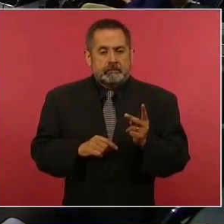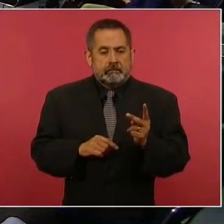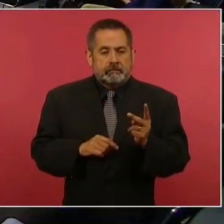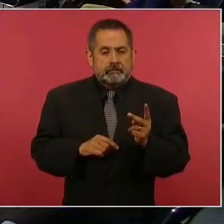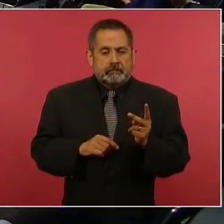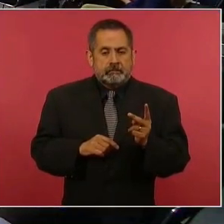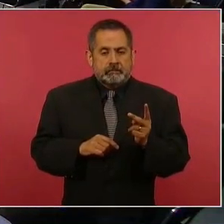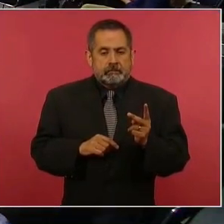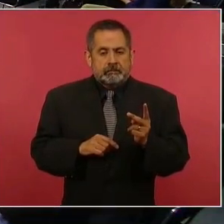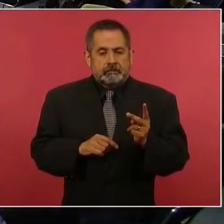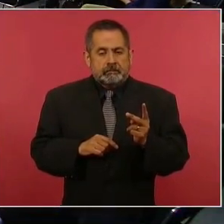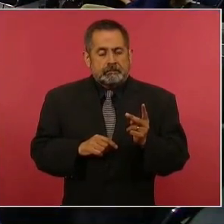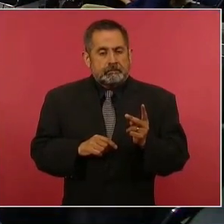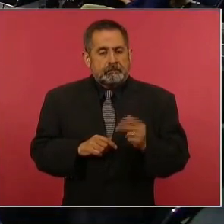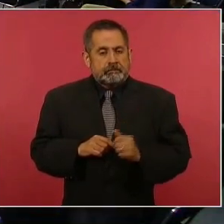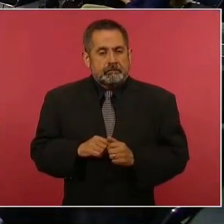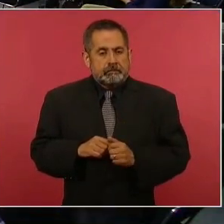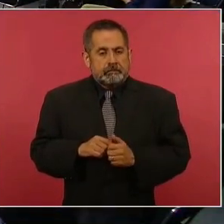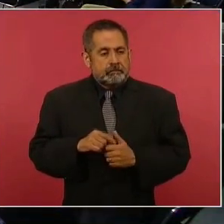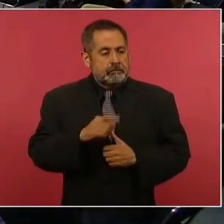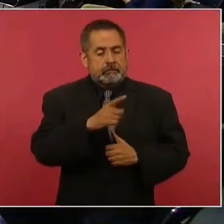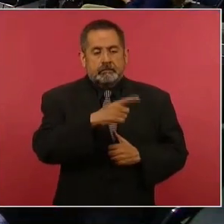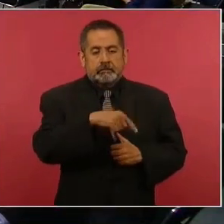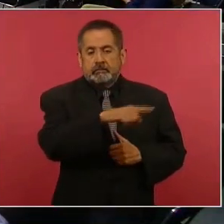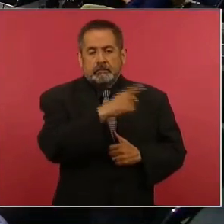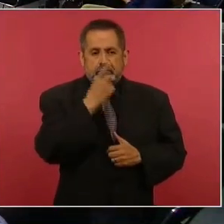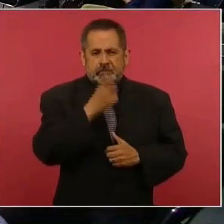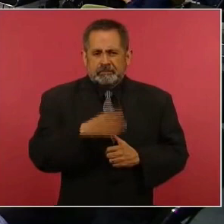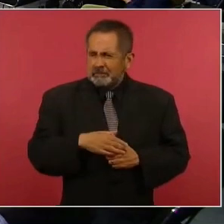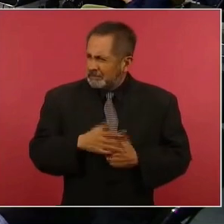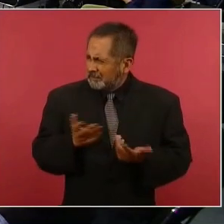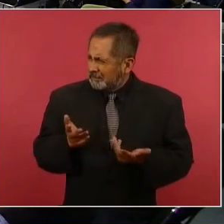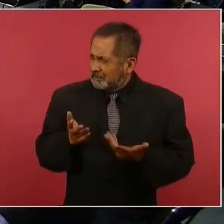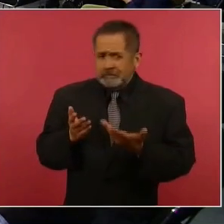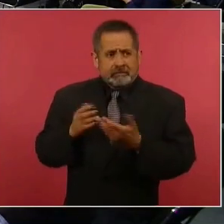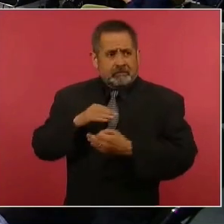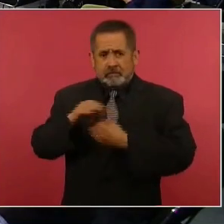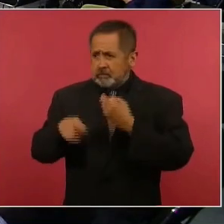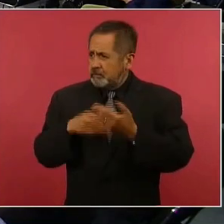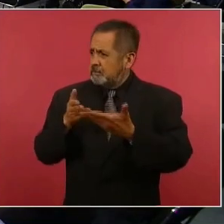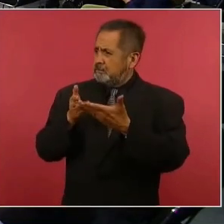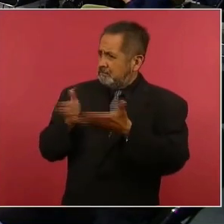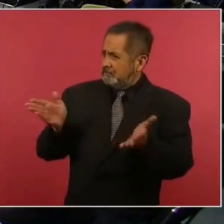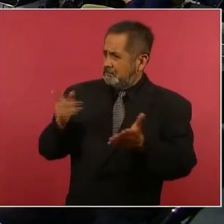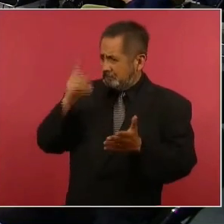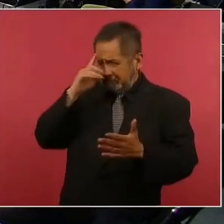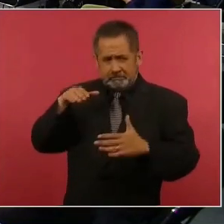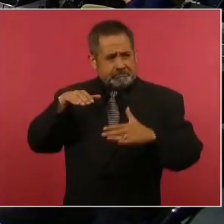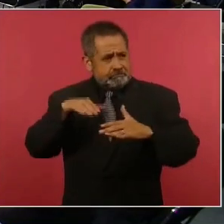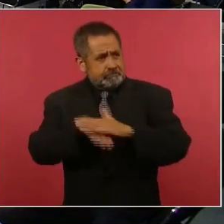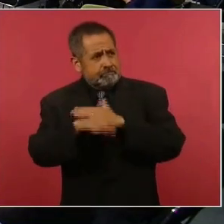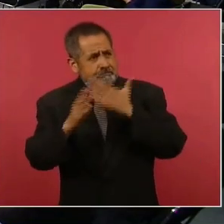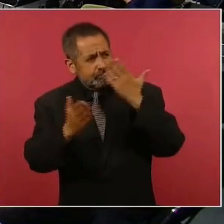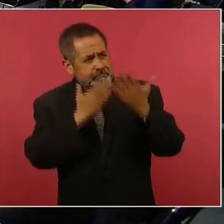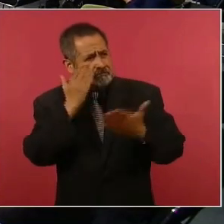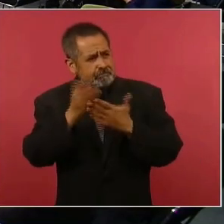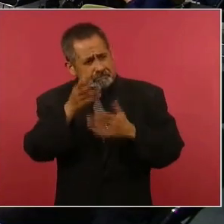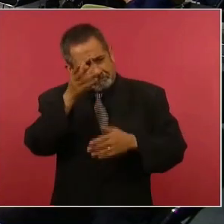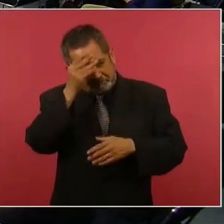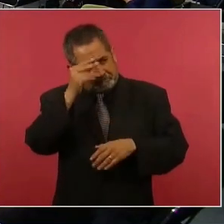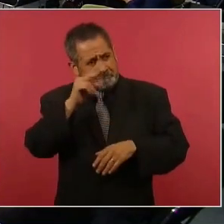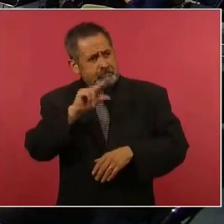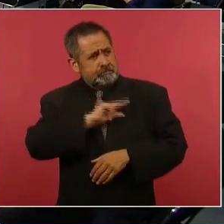¿por qué abrirle a todos la posibilidad de la especialización?